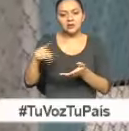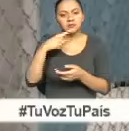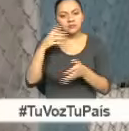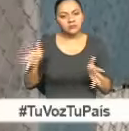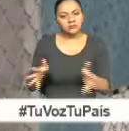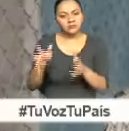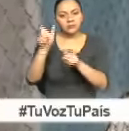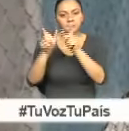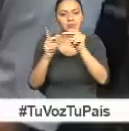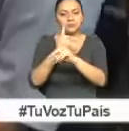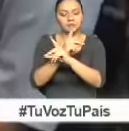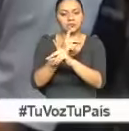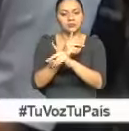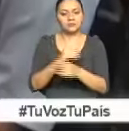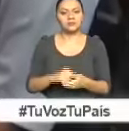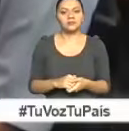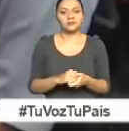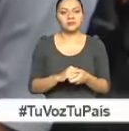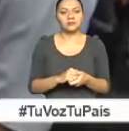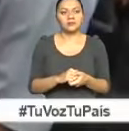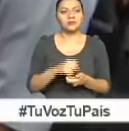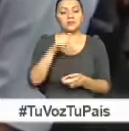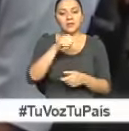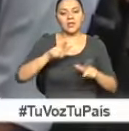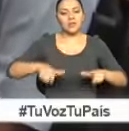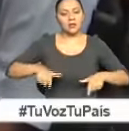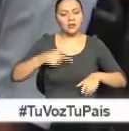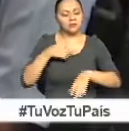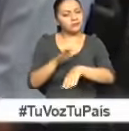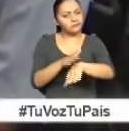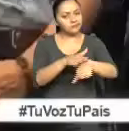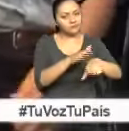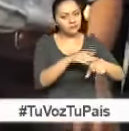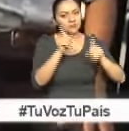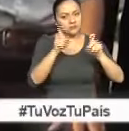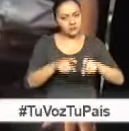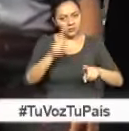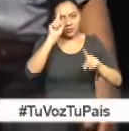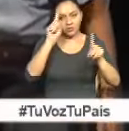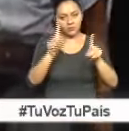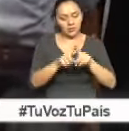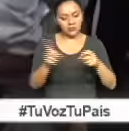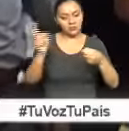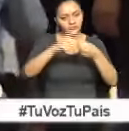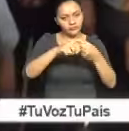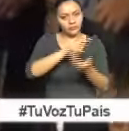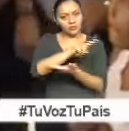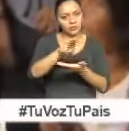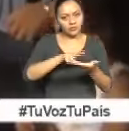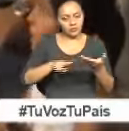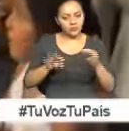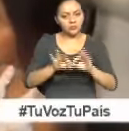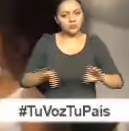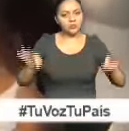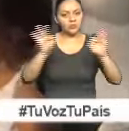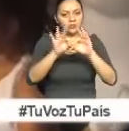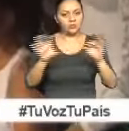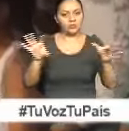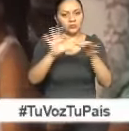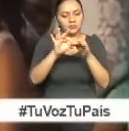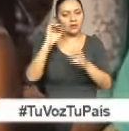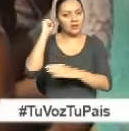con discapacidad. Moreno hará un llamado a la ratificación de la Convención sobre los Derechos de las Personas con